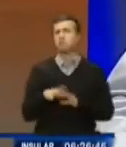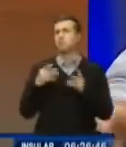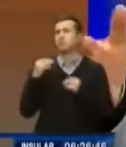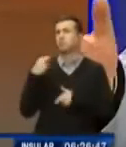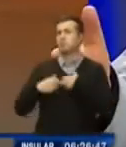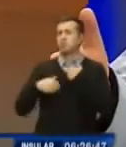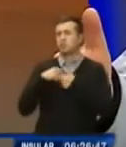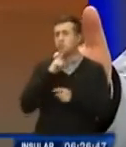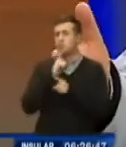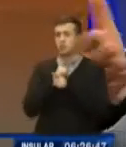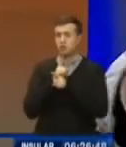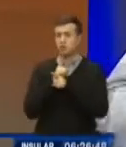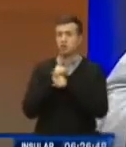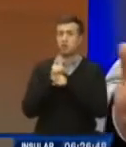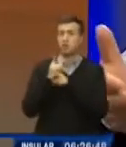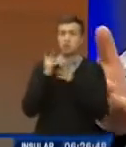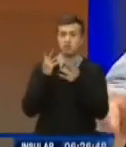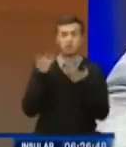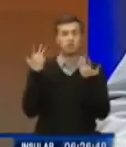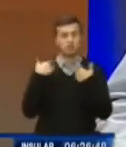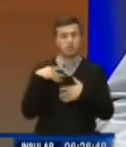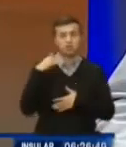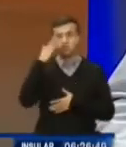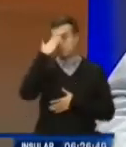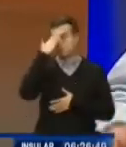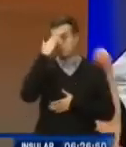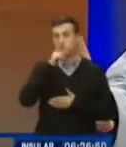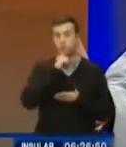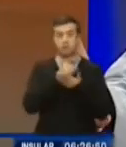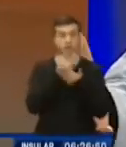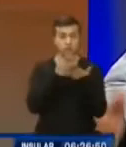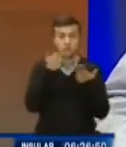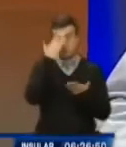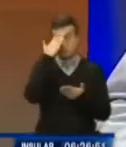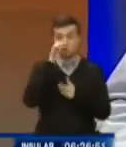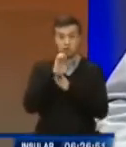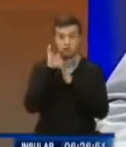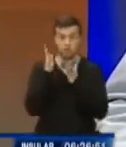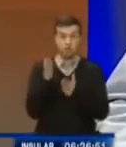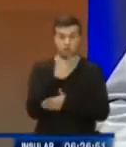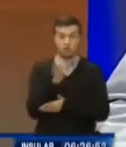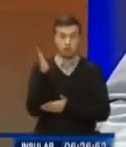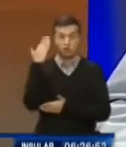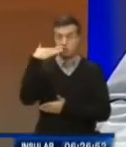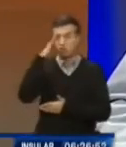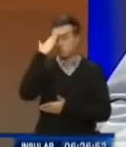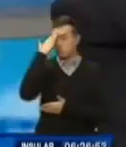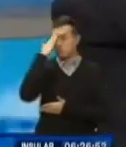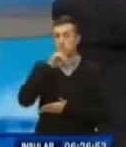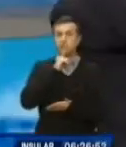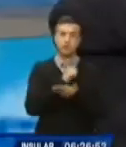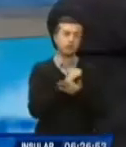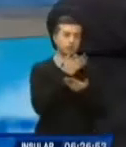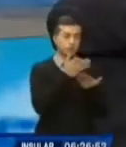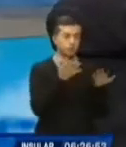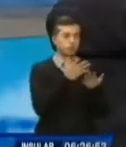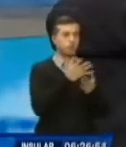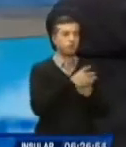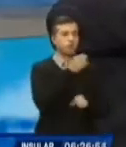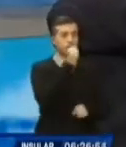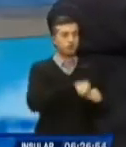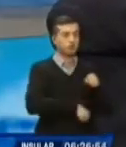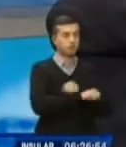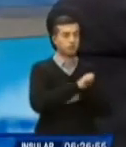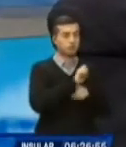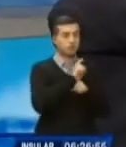de toda la inmigración irregular nosotros mismos hemos tenido en el caso ecuatoriano coyoterismo sexualmente un representante de la federación ecuatoriana